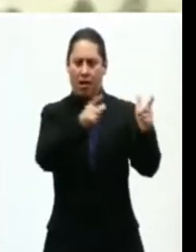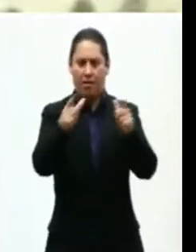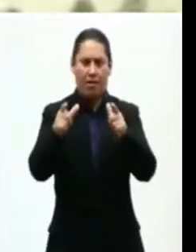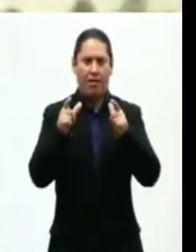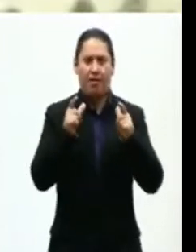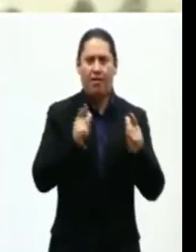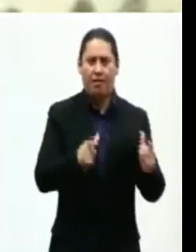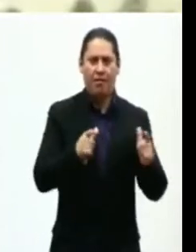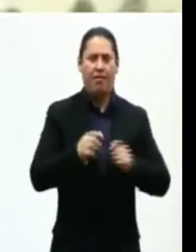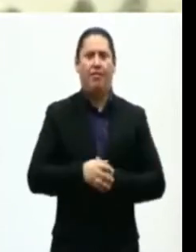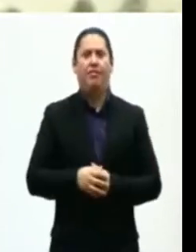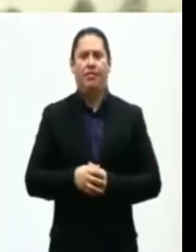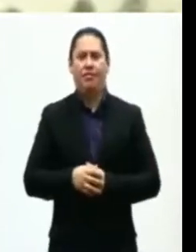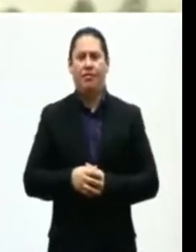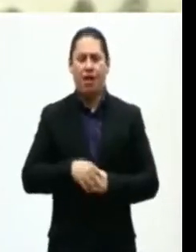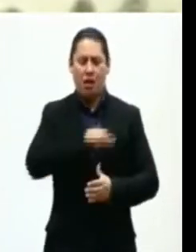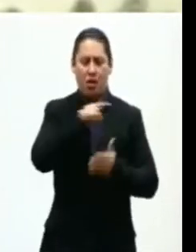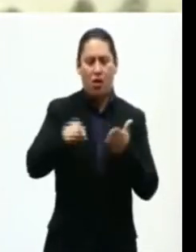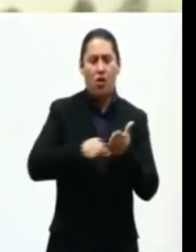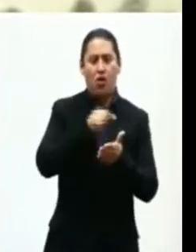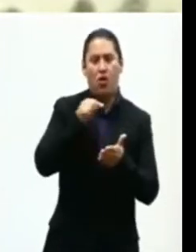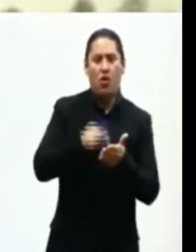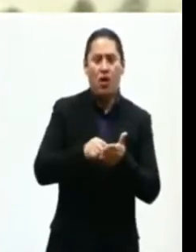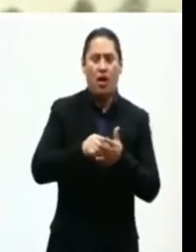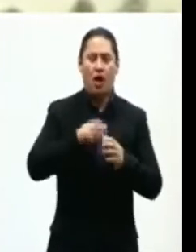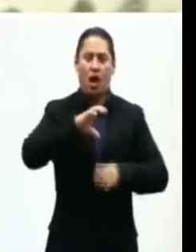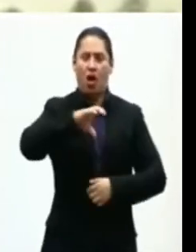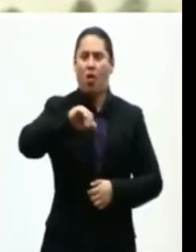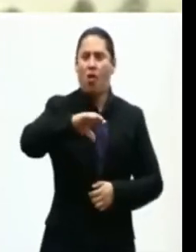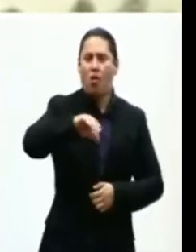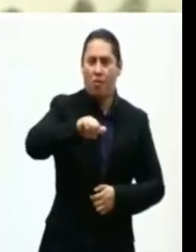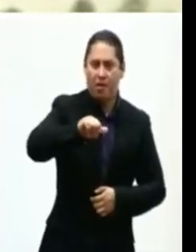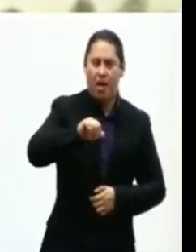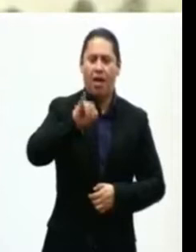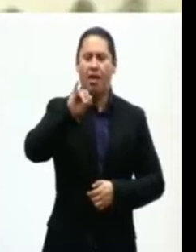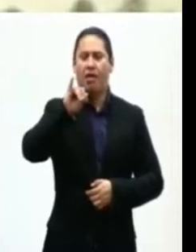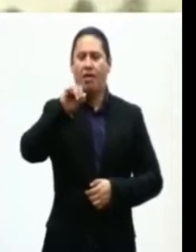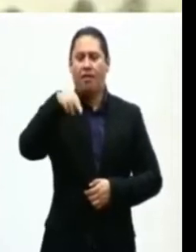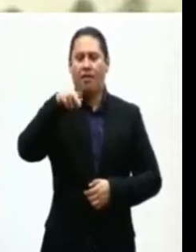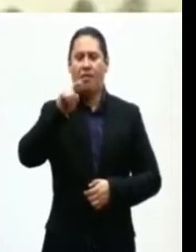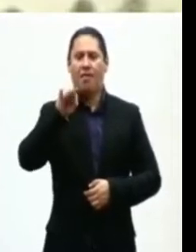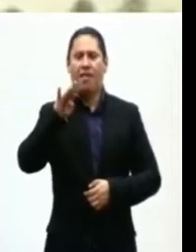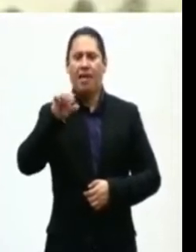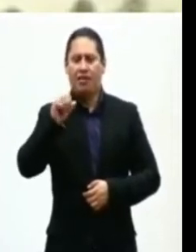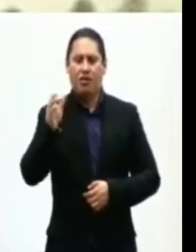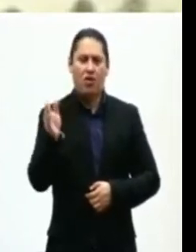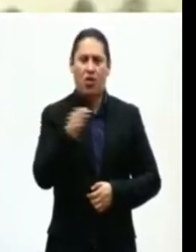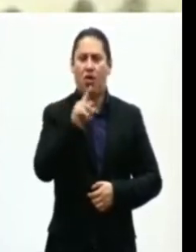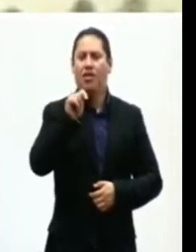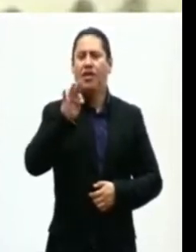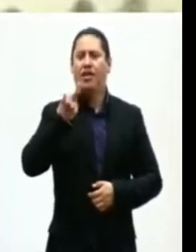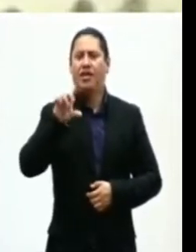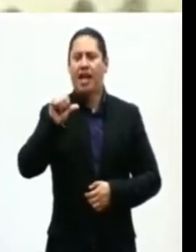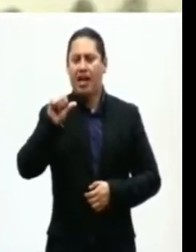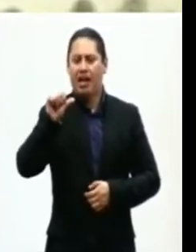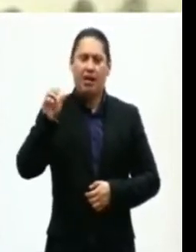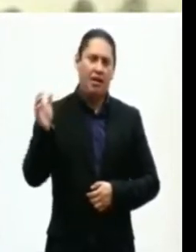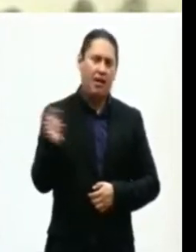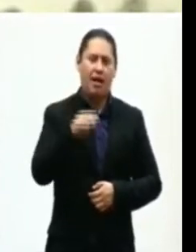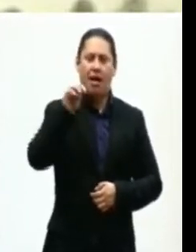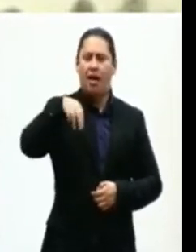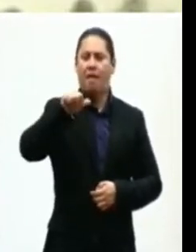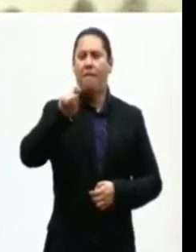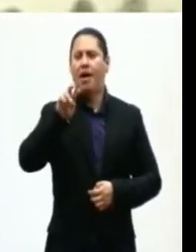que abarca parte de los territorios de Comitán, de la Independencia, la Trinitaria, las Margaritas, y